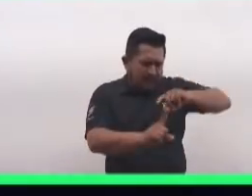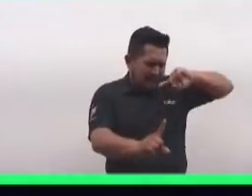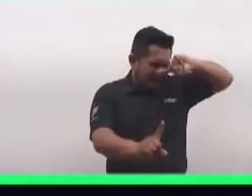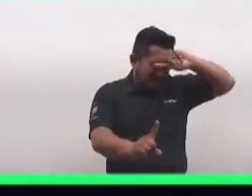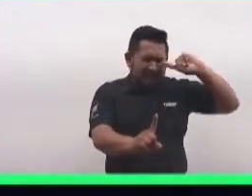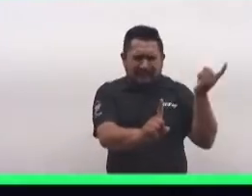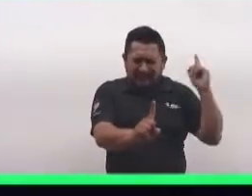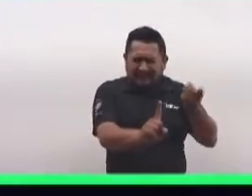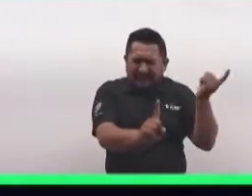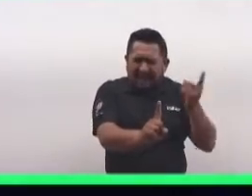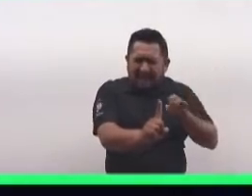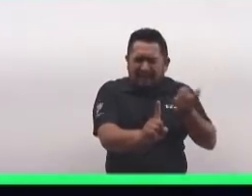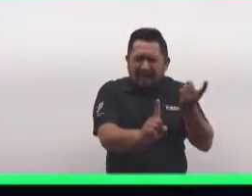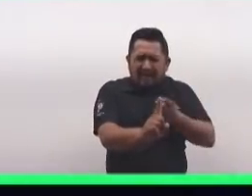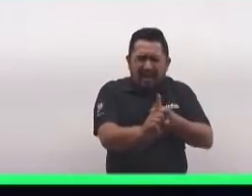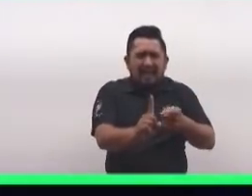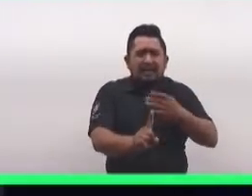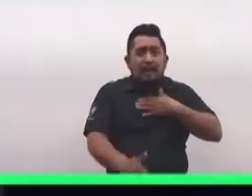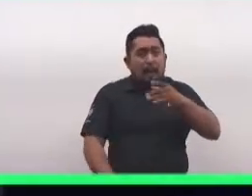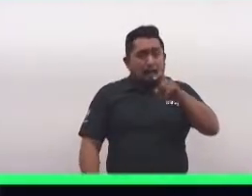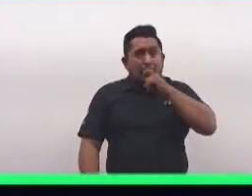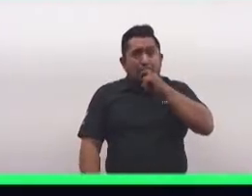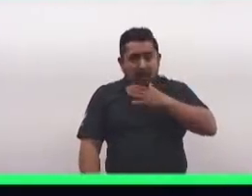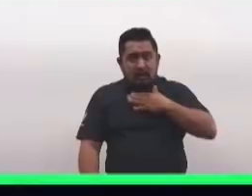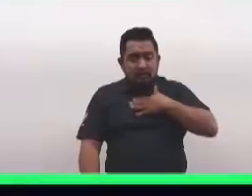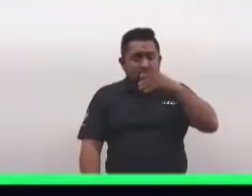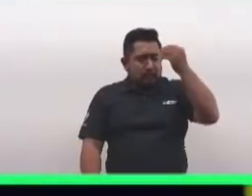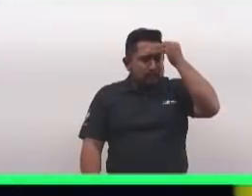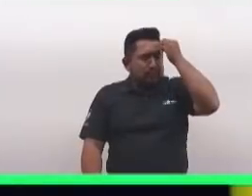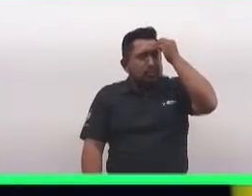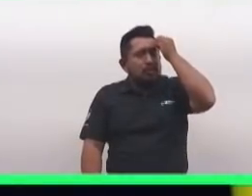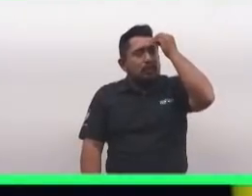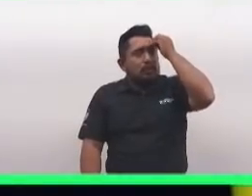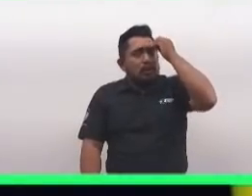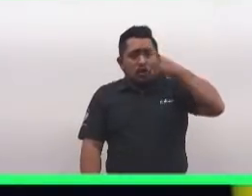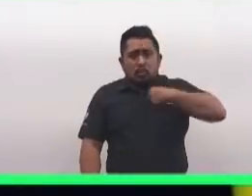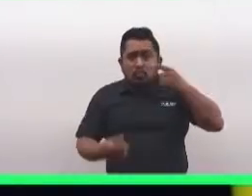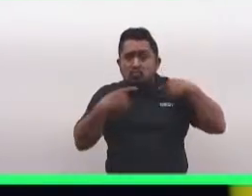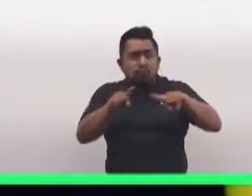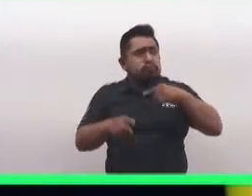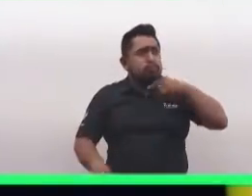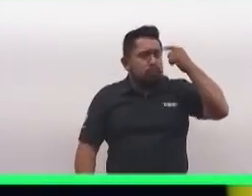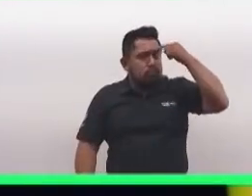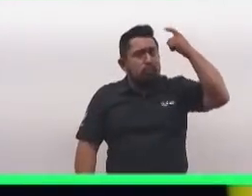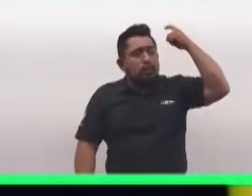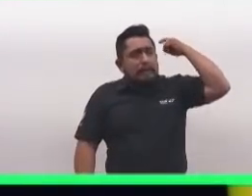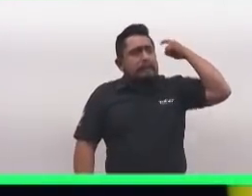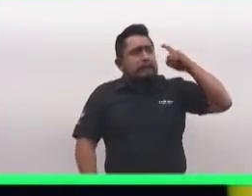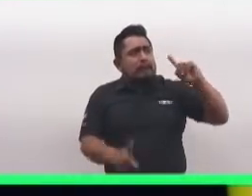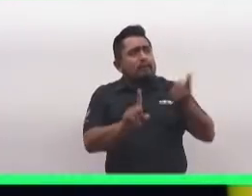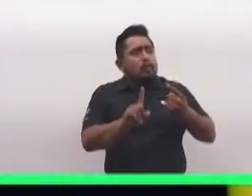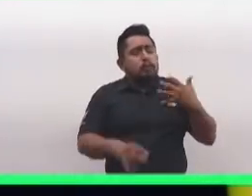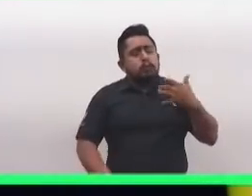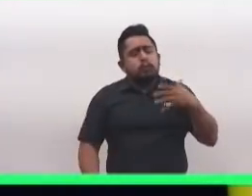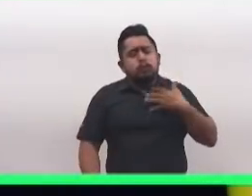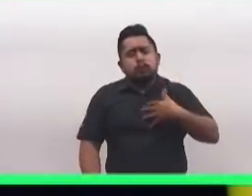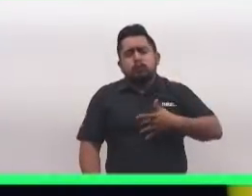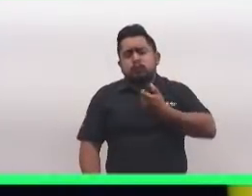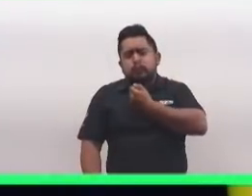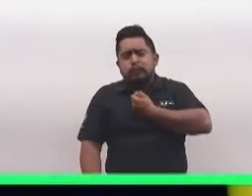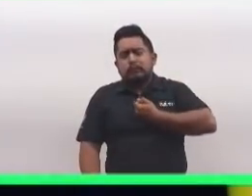golpiza y la corrección que me dio que tengo 53 años y el trasero todavía me duele hermano cuando lo recuerdo que a terry